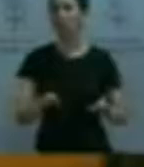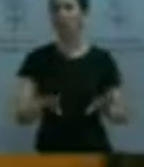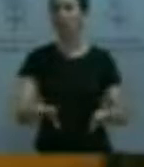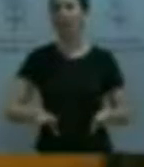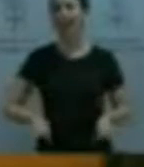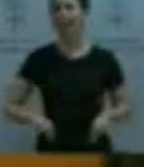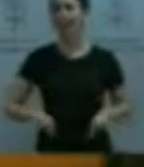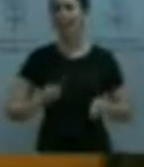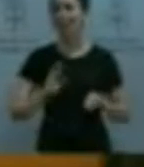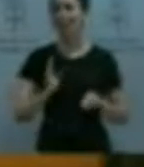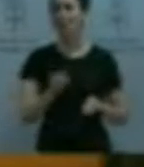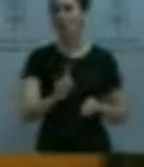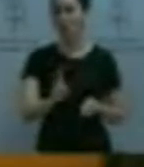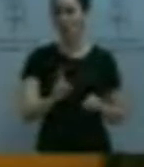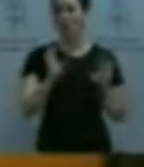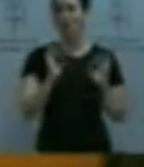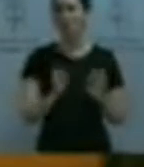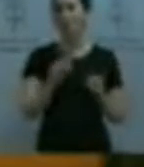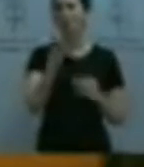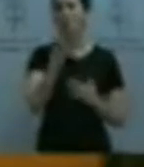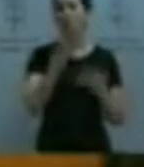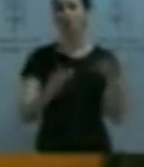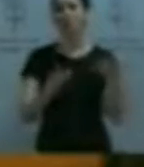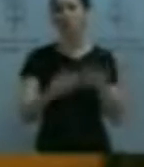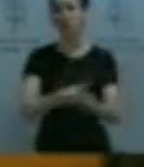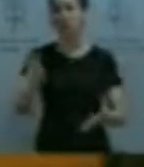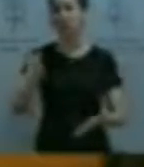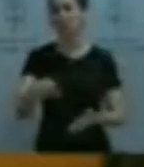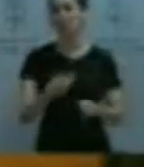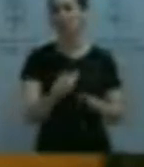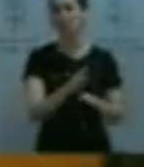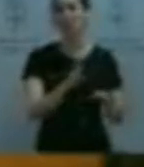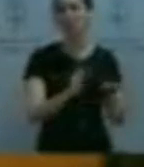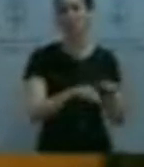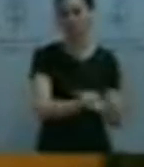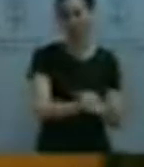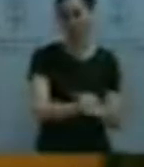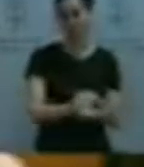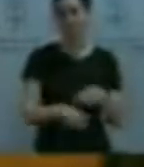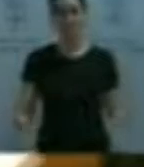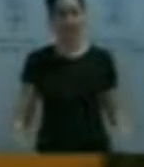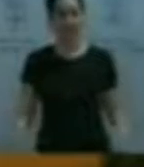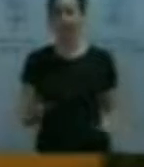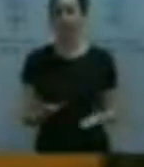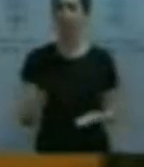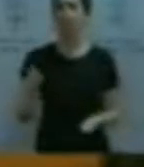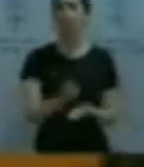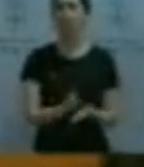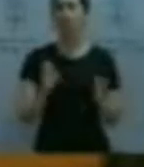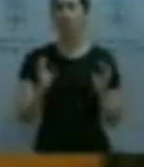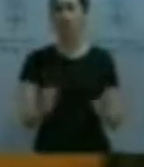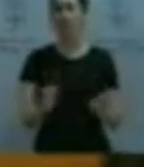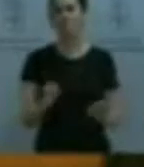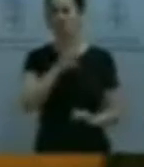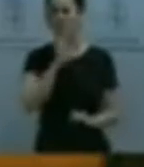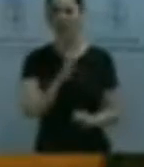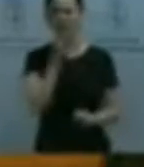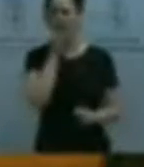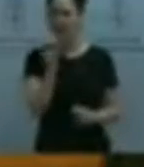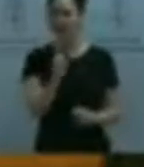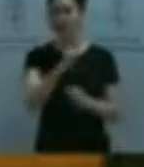48 millones de euros de remanente. Entonces, claro, pues vuelvo a lo mismo. Algo no va bien o no se ejecutan bien los presupuestos o de